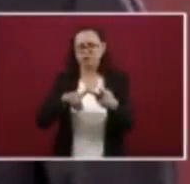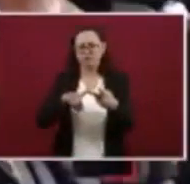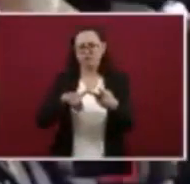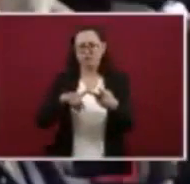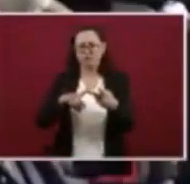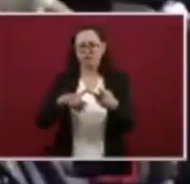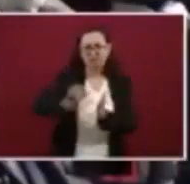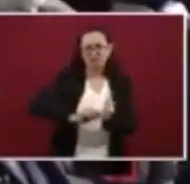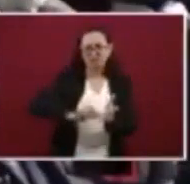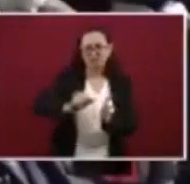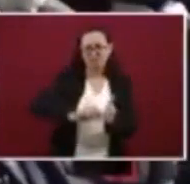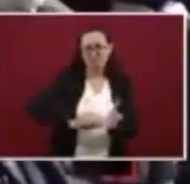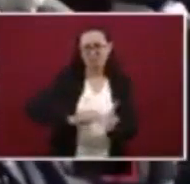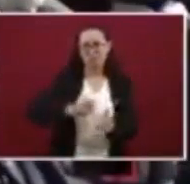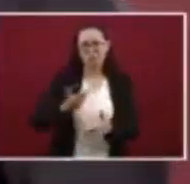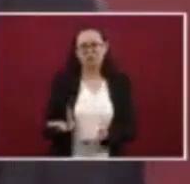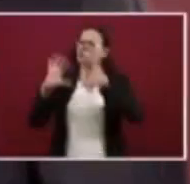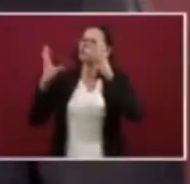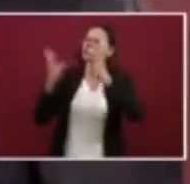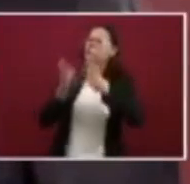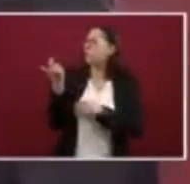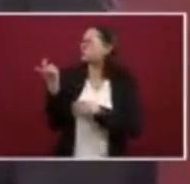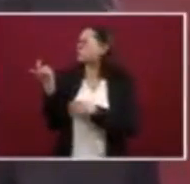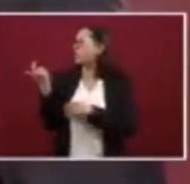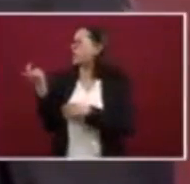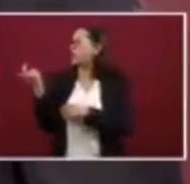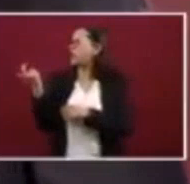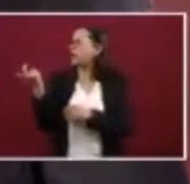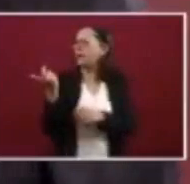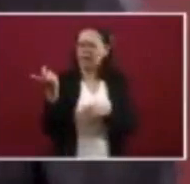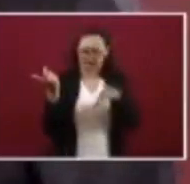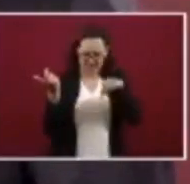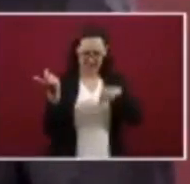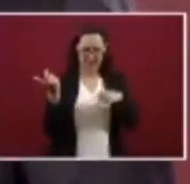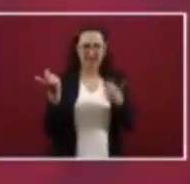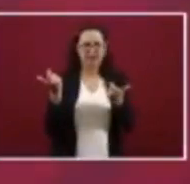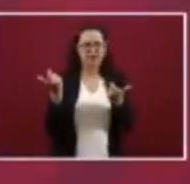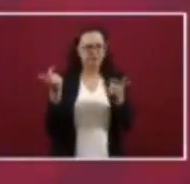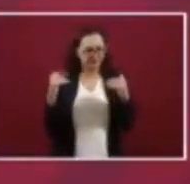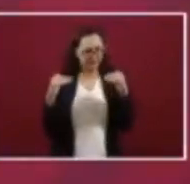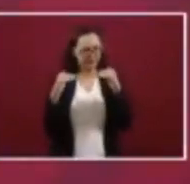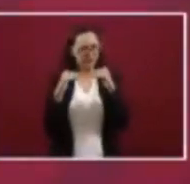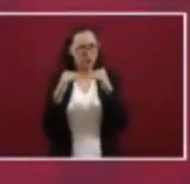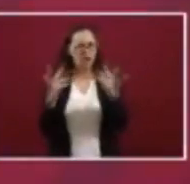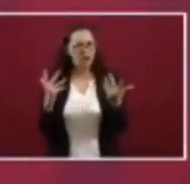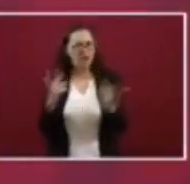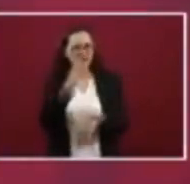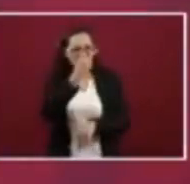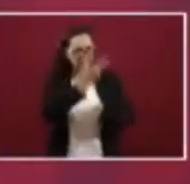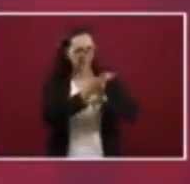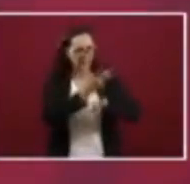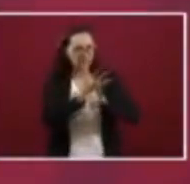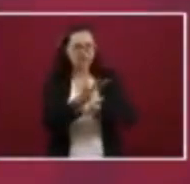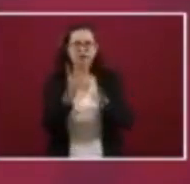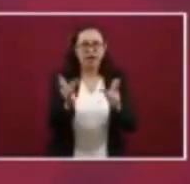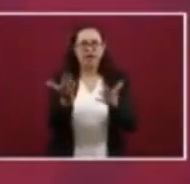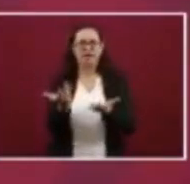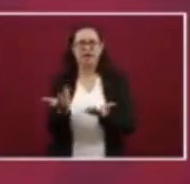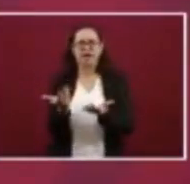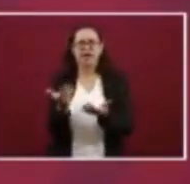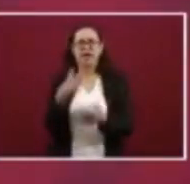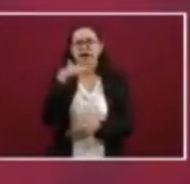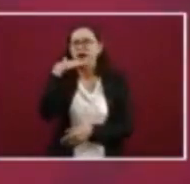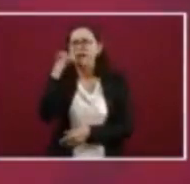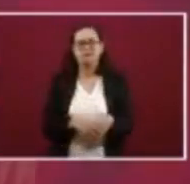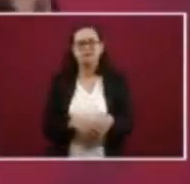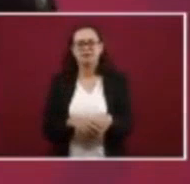tarifas vamos a buscar que se cobre igual en méxico que en eeuu que en francia que en